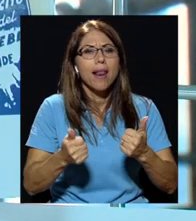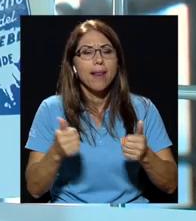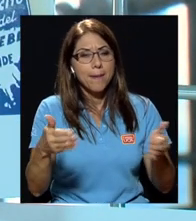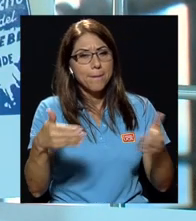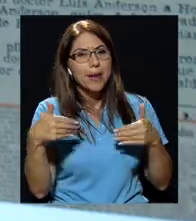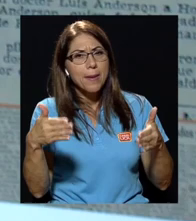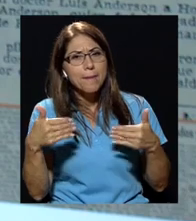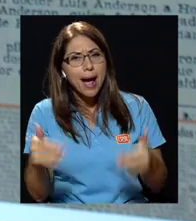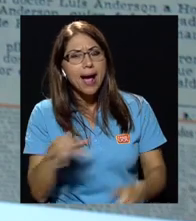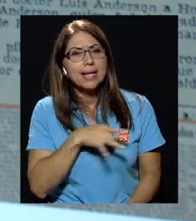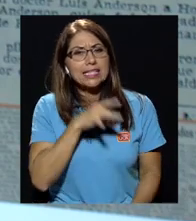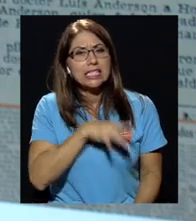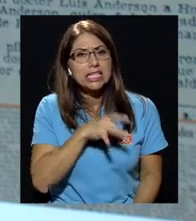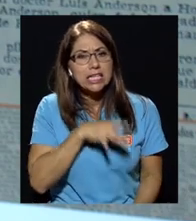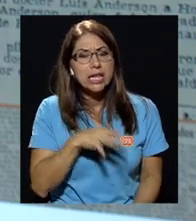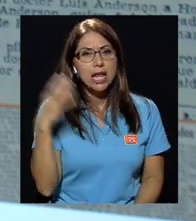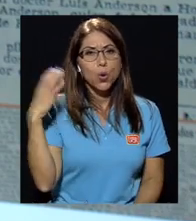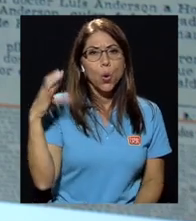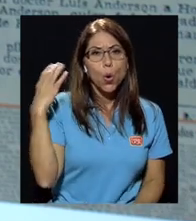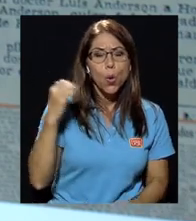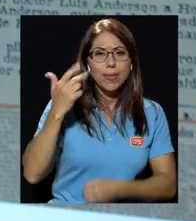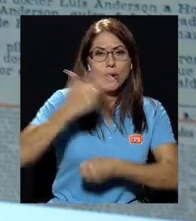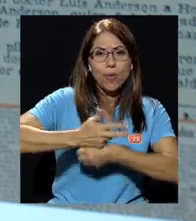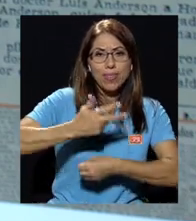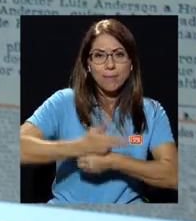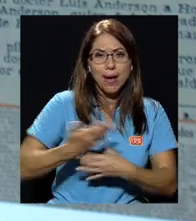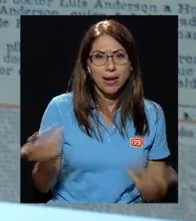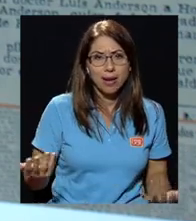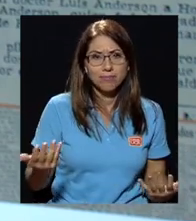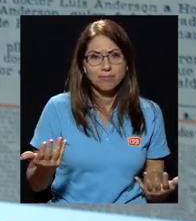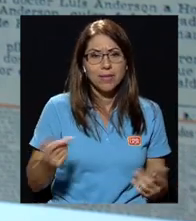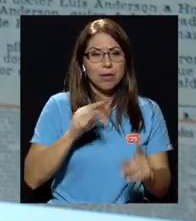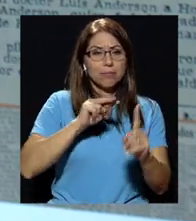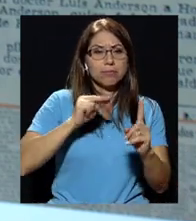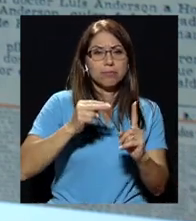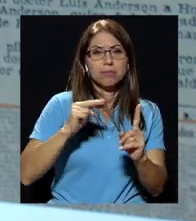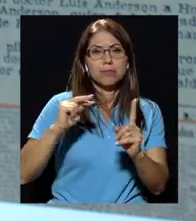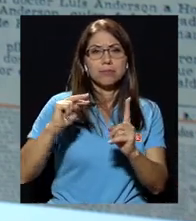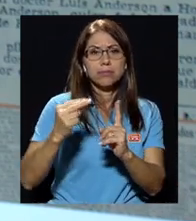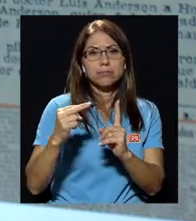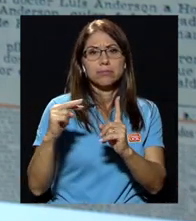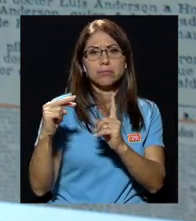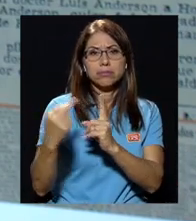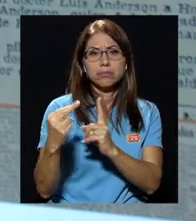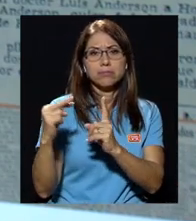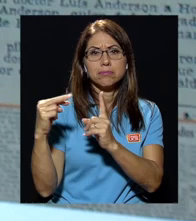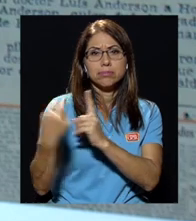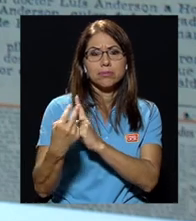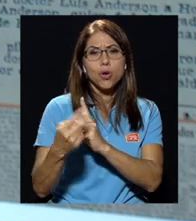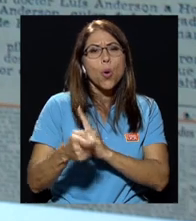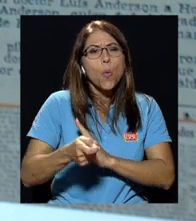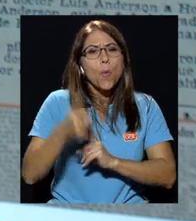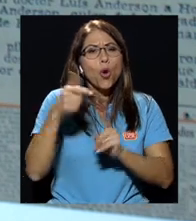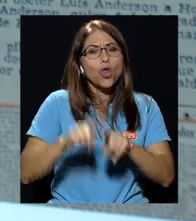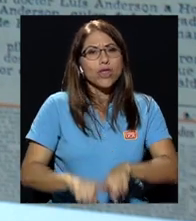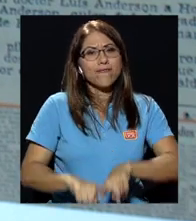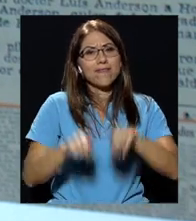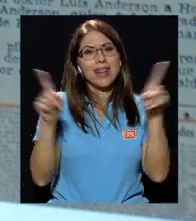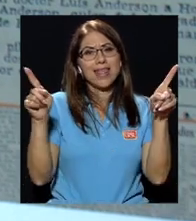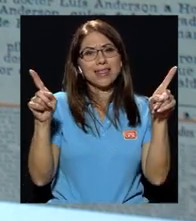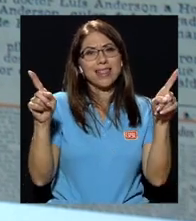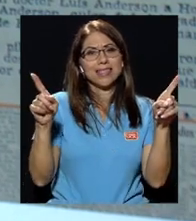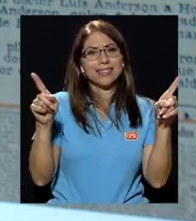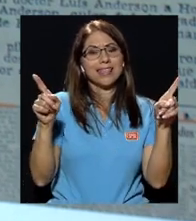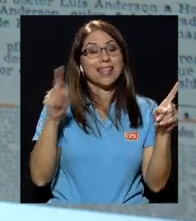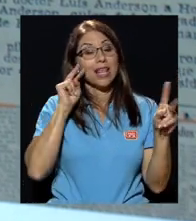en Colombia, en Guatemala, que son visiones poco diferentes de lo que se publica en